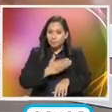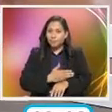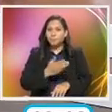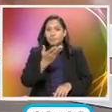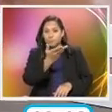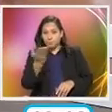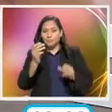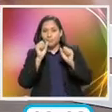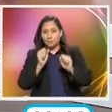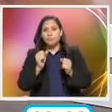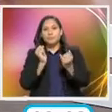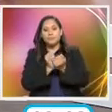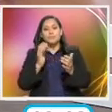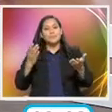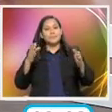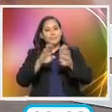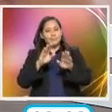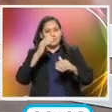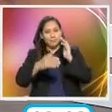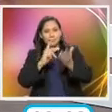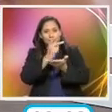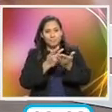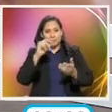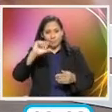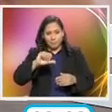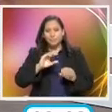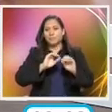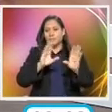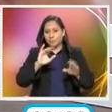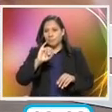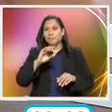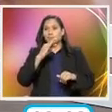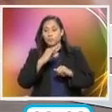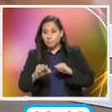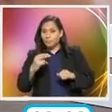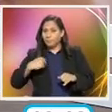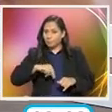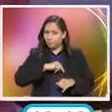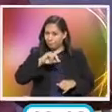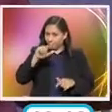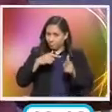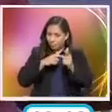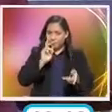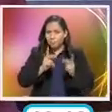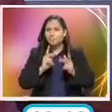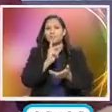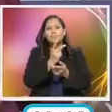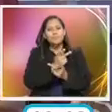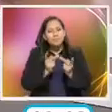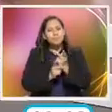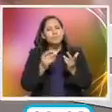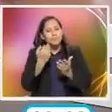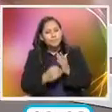seguramente ustedes también, a cerrar el programa del día de hoy. Por supuesto Al que sí. final, y seguimos platicando de todos los proyectos